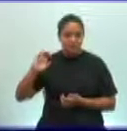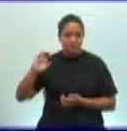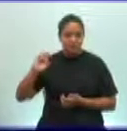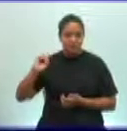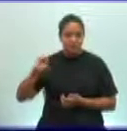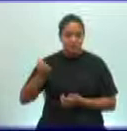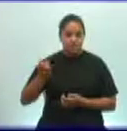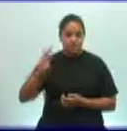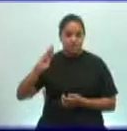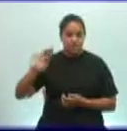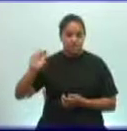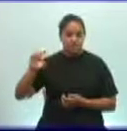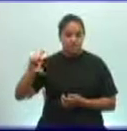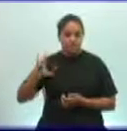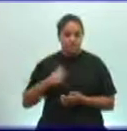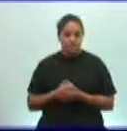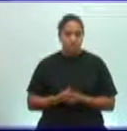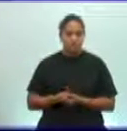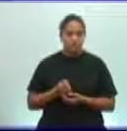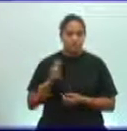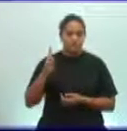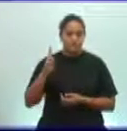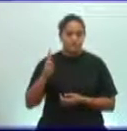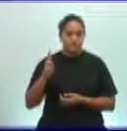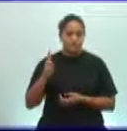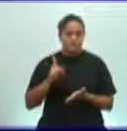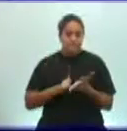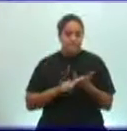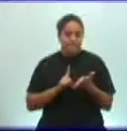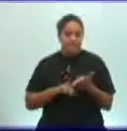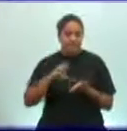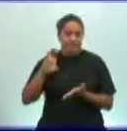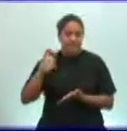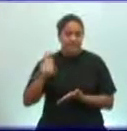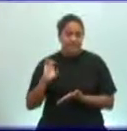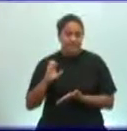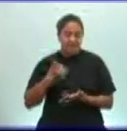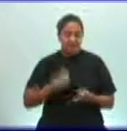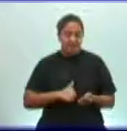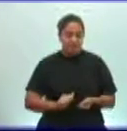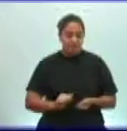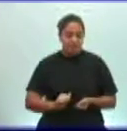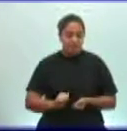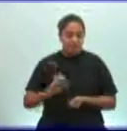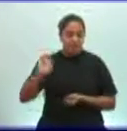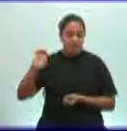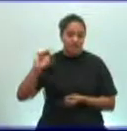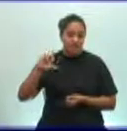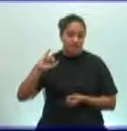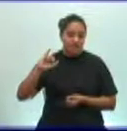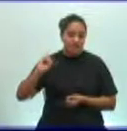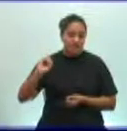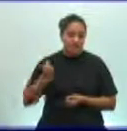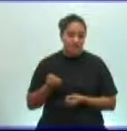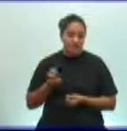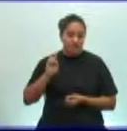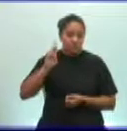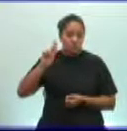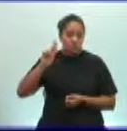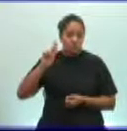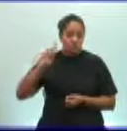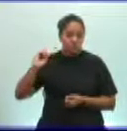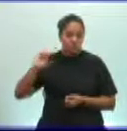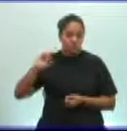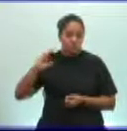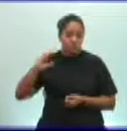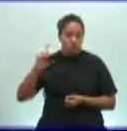sustituye la I porque la palabra Isabel, el nombre propio sustantivo Isabel, comienza con I, por lo que sustituimos la conjunción I por